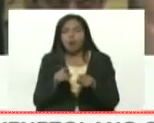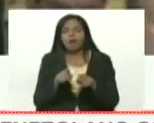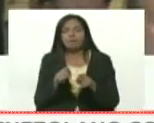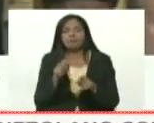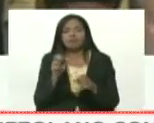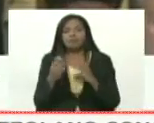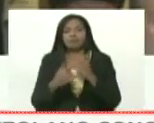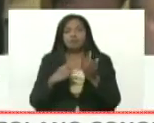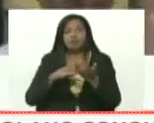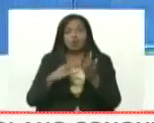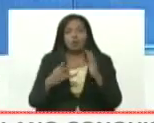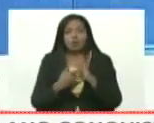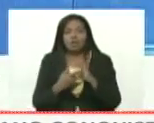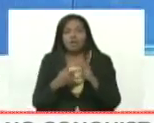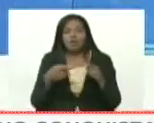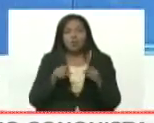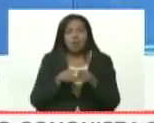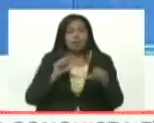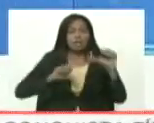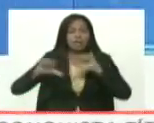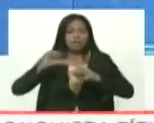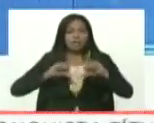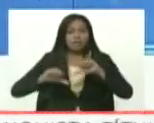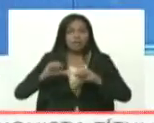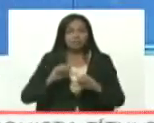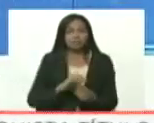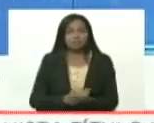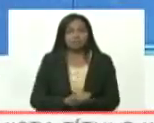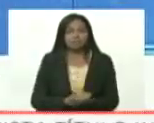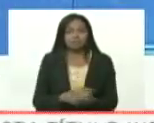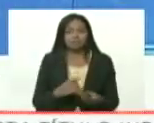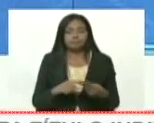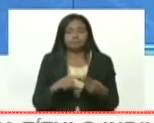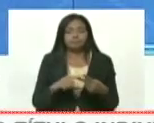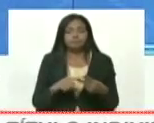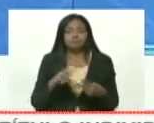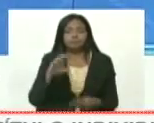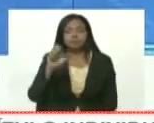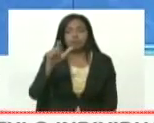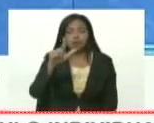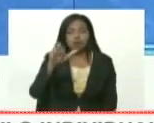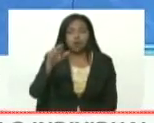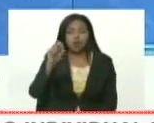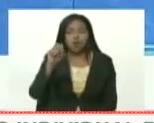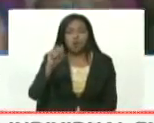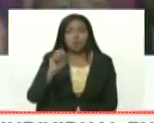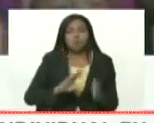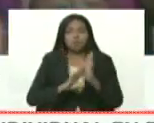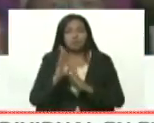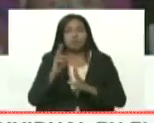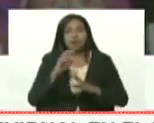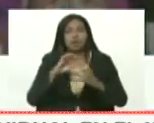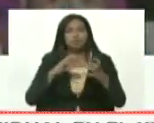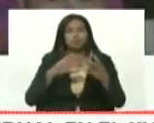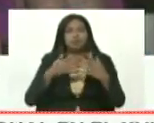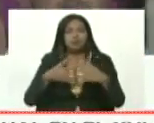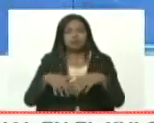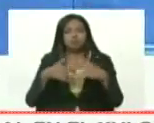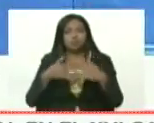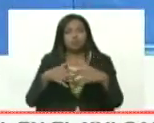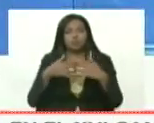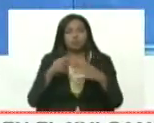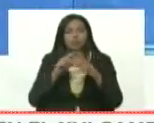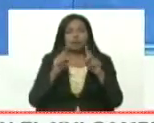Química. Magali. Carlos González, viceministro para el Desarrollo del Sector de la Industria Eléctrica.